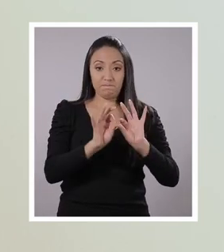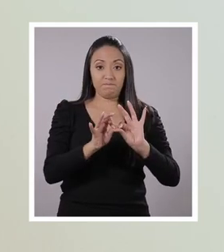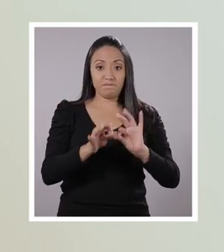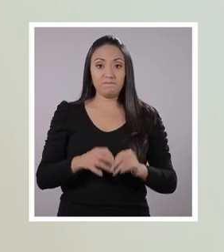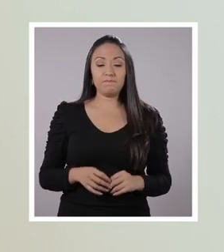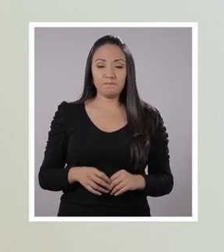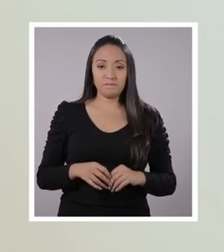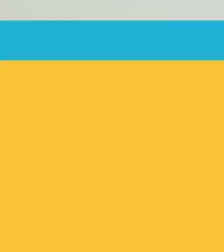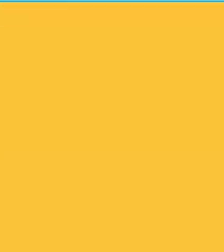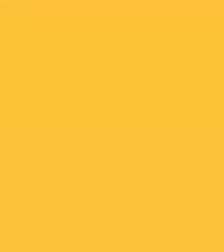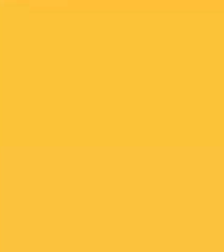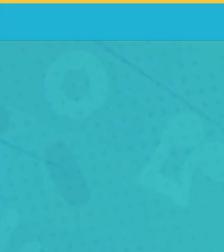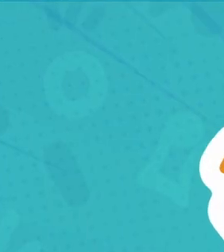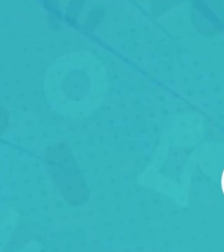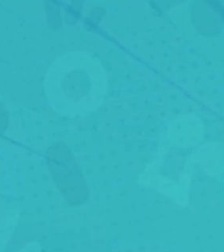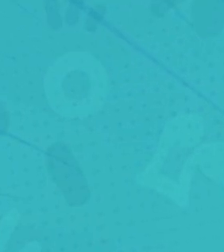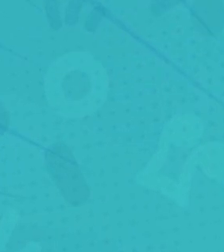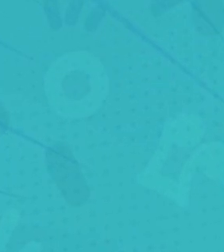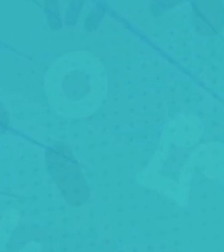vamos a guardar.